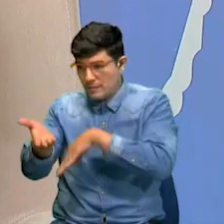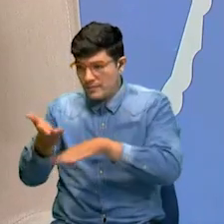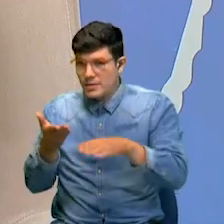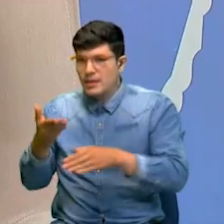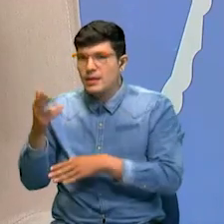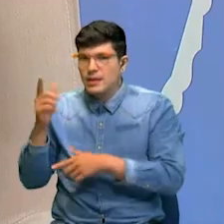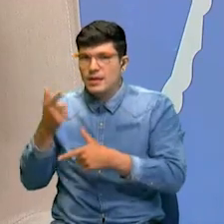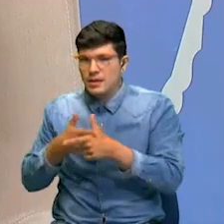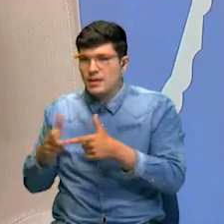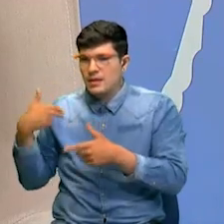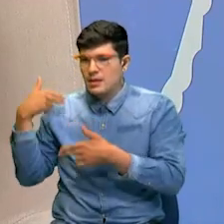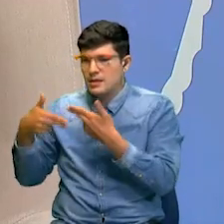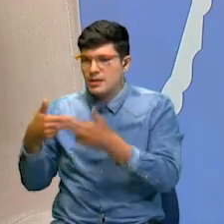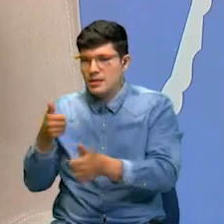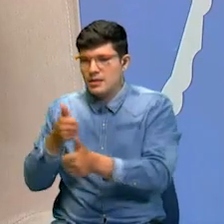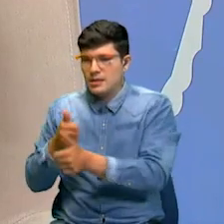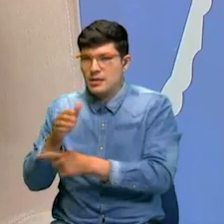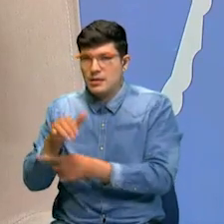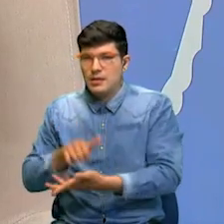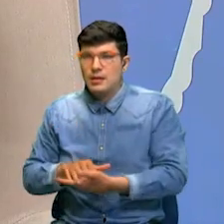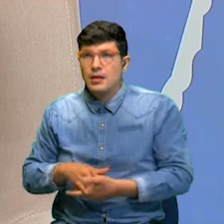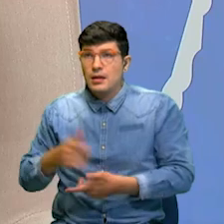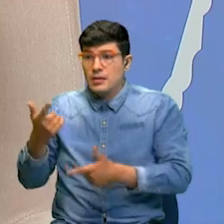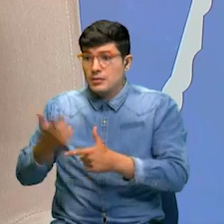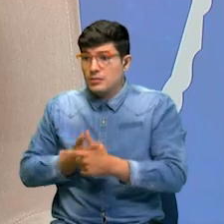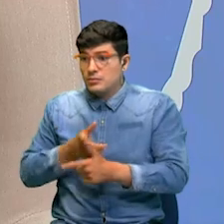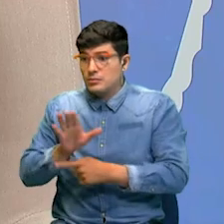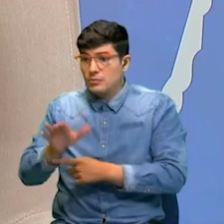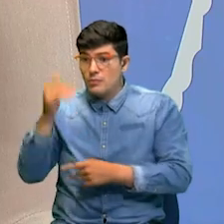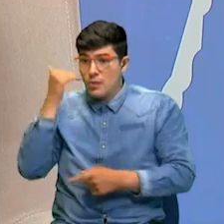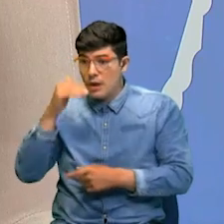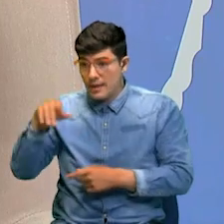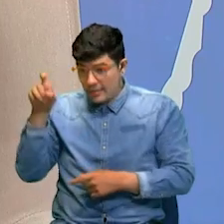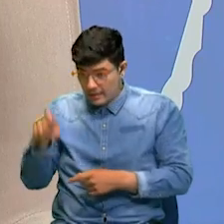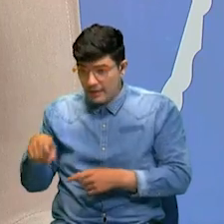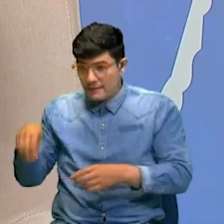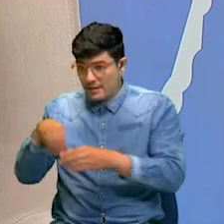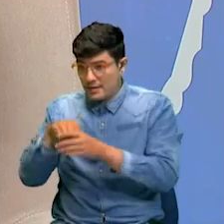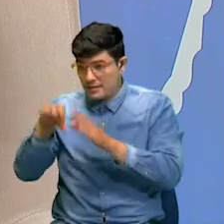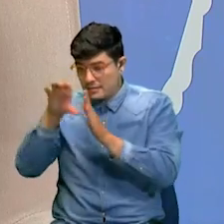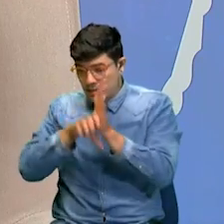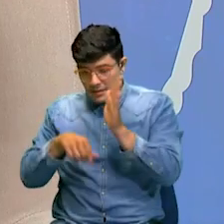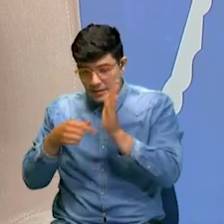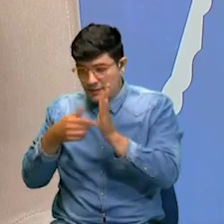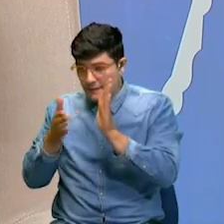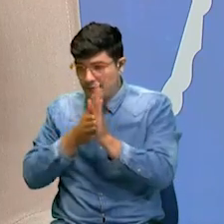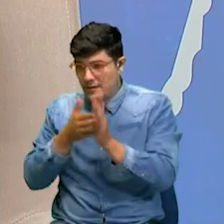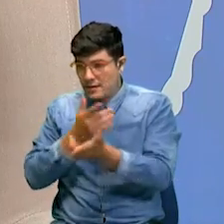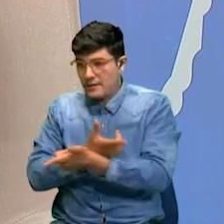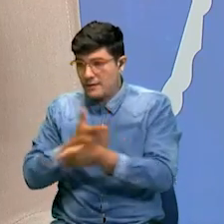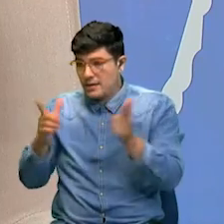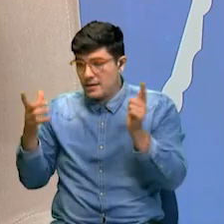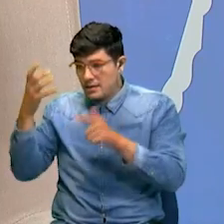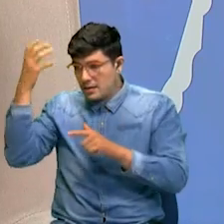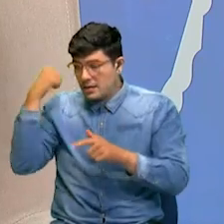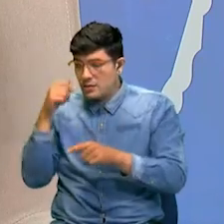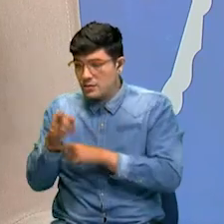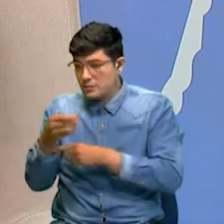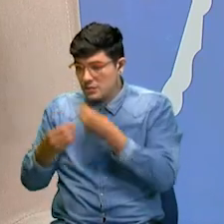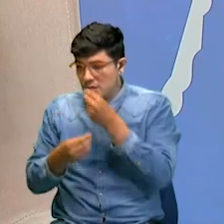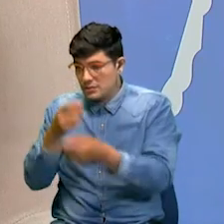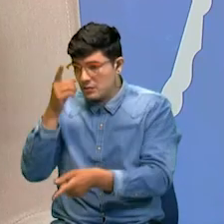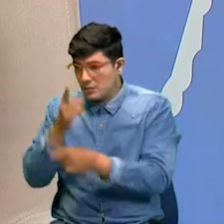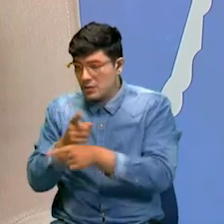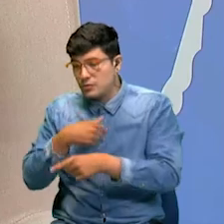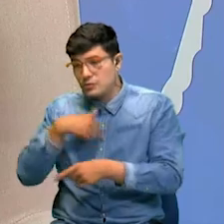solicitando la asesoría. Entonces, ella debería estar en el certificado de libertad y tradición si se hicieron correctamente o no sé